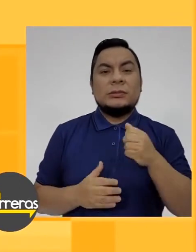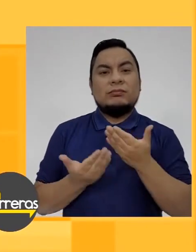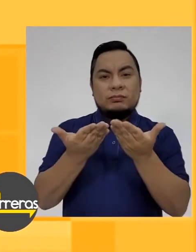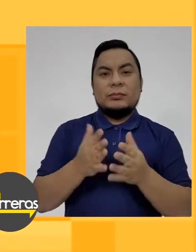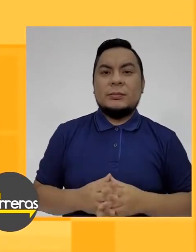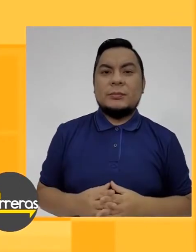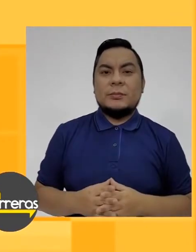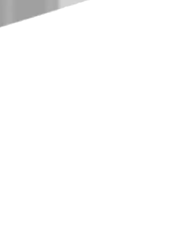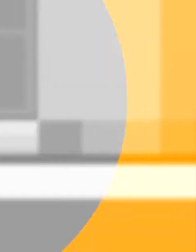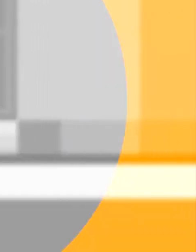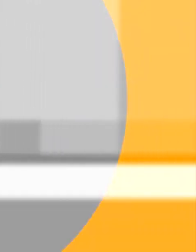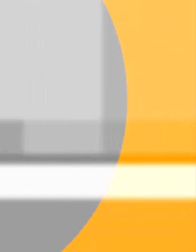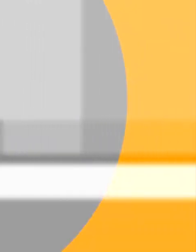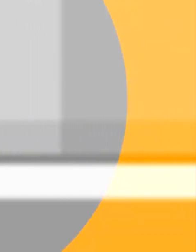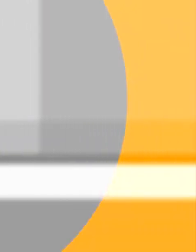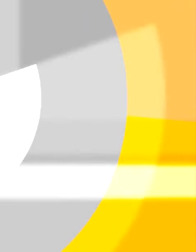Haciendo que se cumplan.